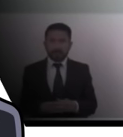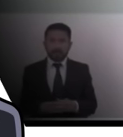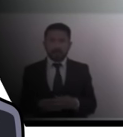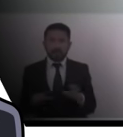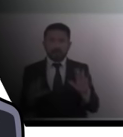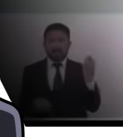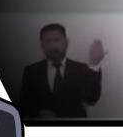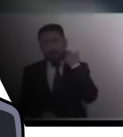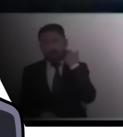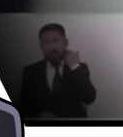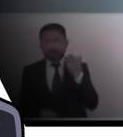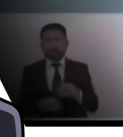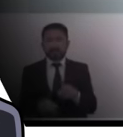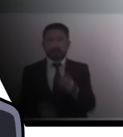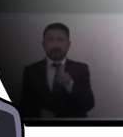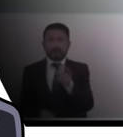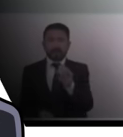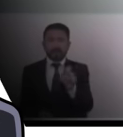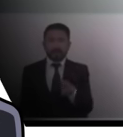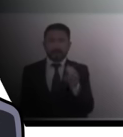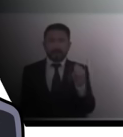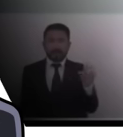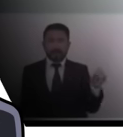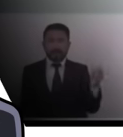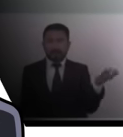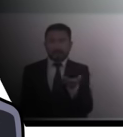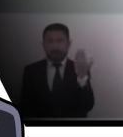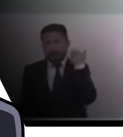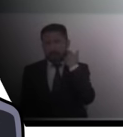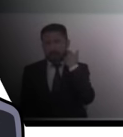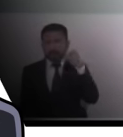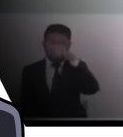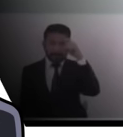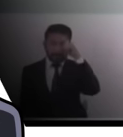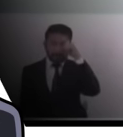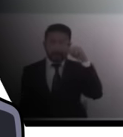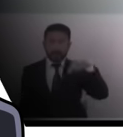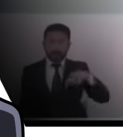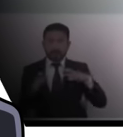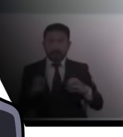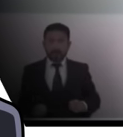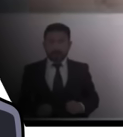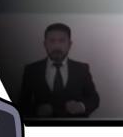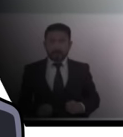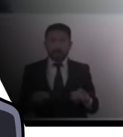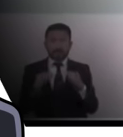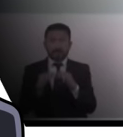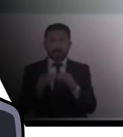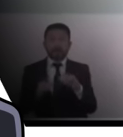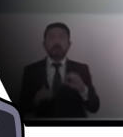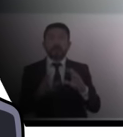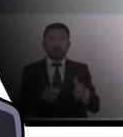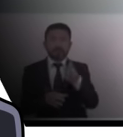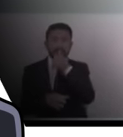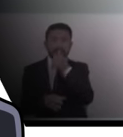manera injustificada de los más de 20,000 que ya lleva la suma de despidos en este periodo de gobierno, más los otros del